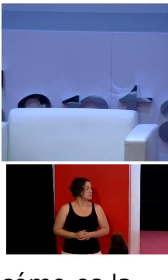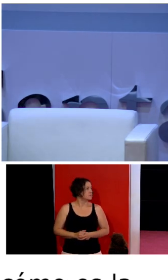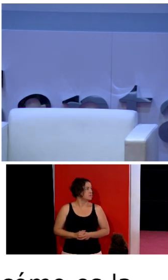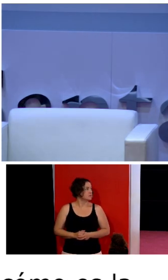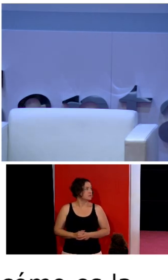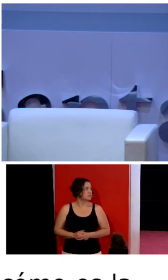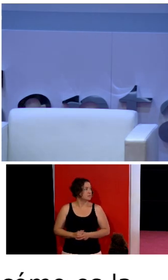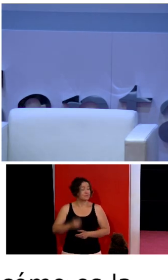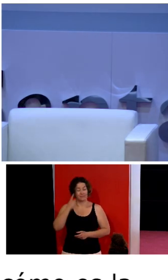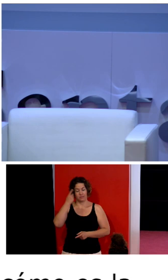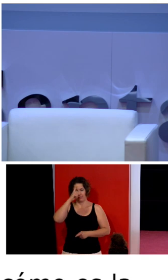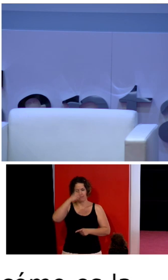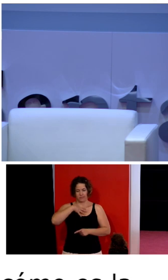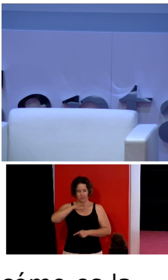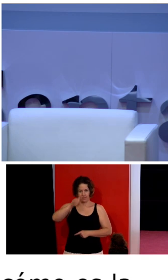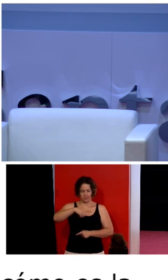sé si voy a poder...